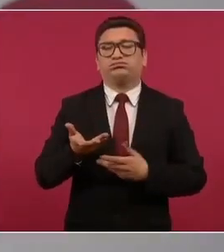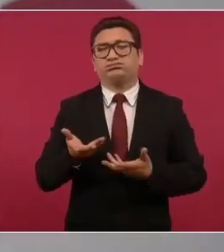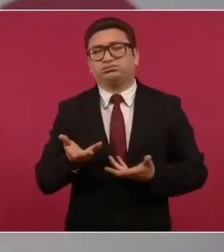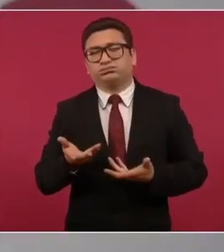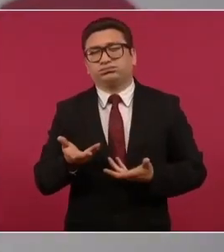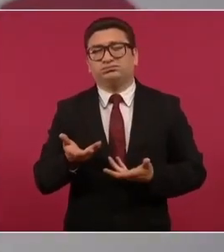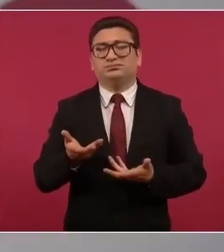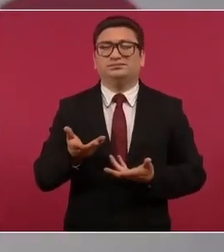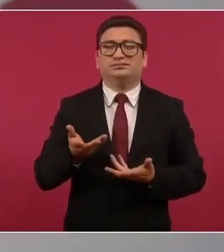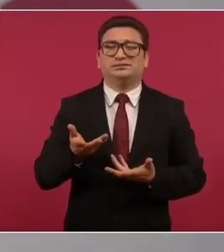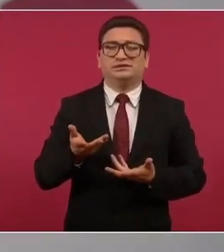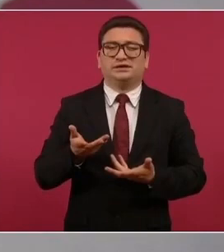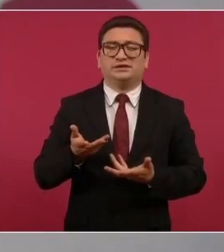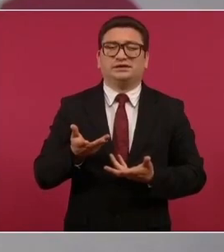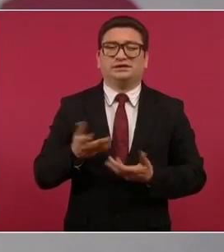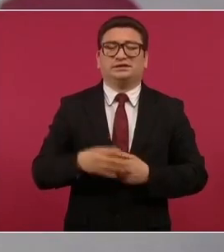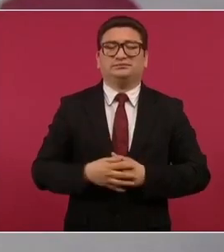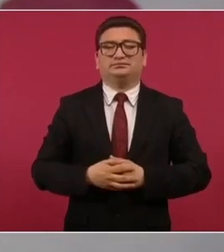la